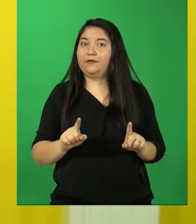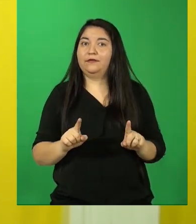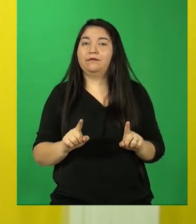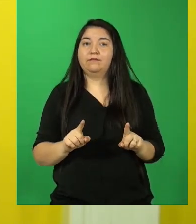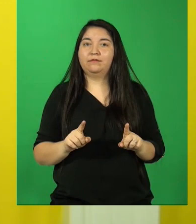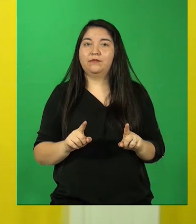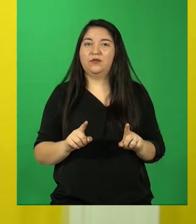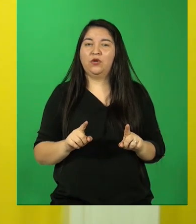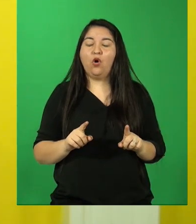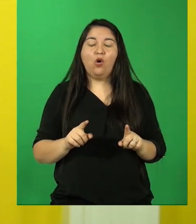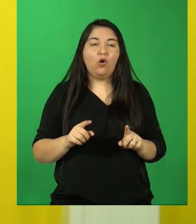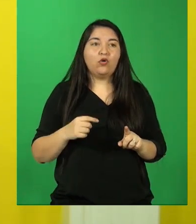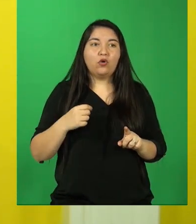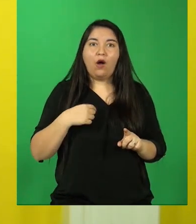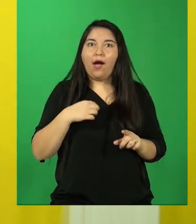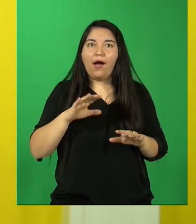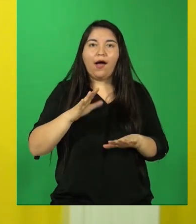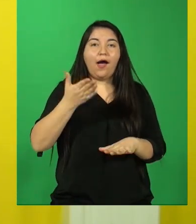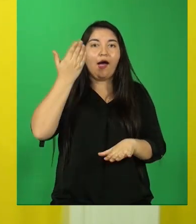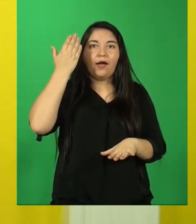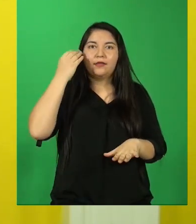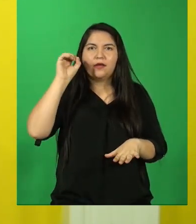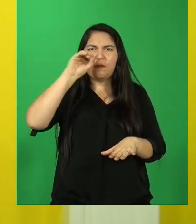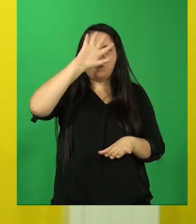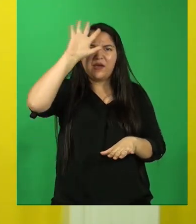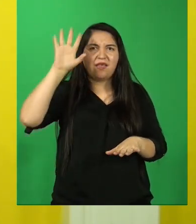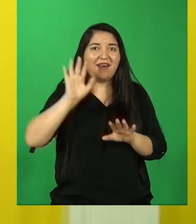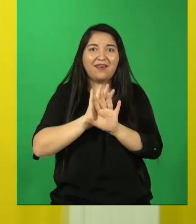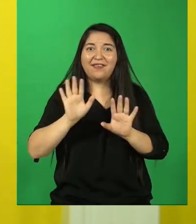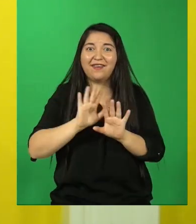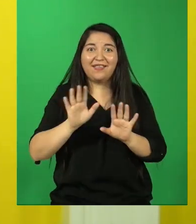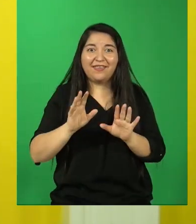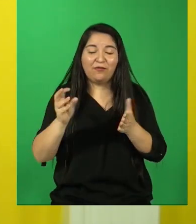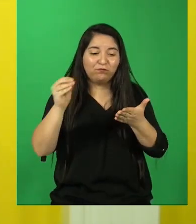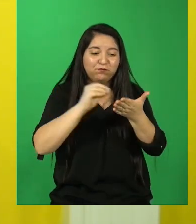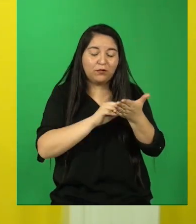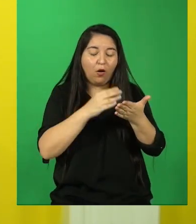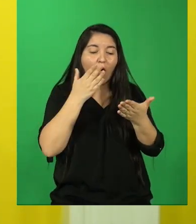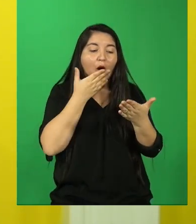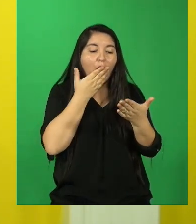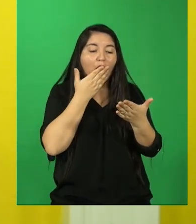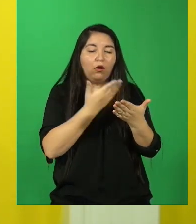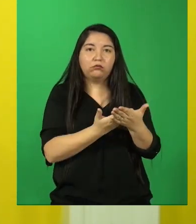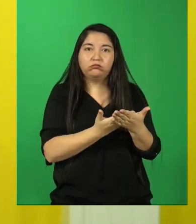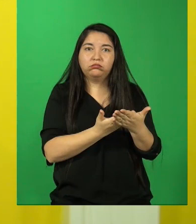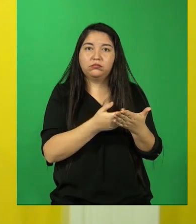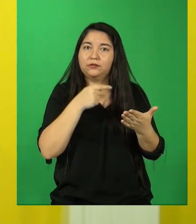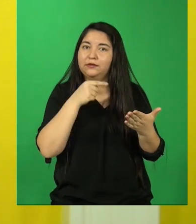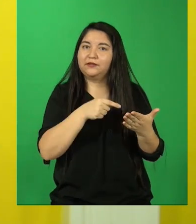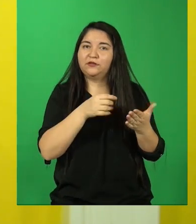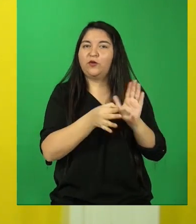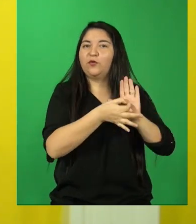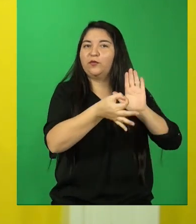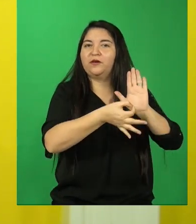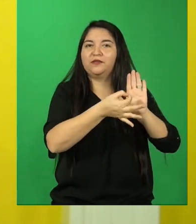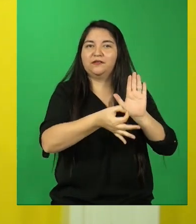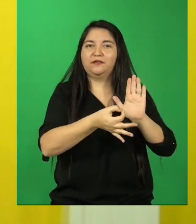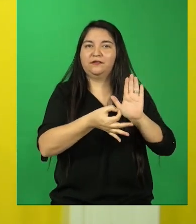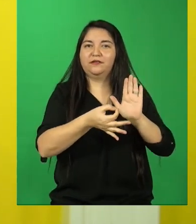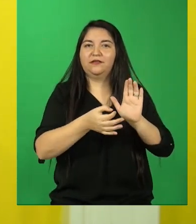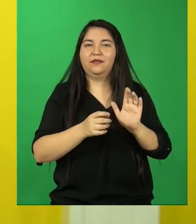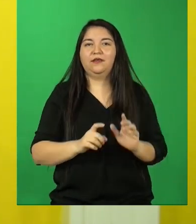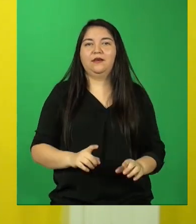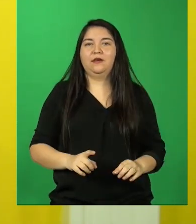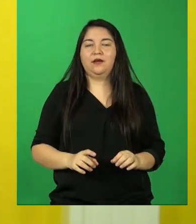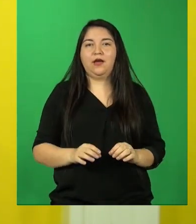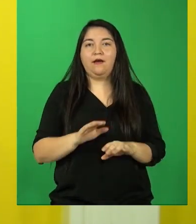como no me lo imaginaba? Generalmente, ¿cierto?, estos cuentos